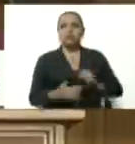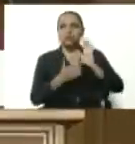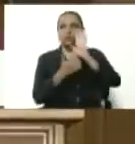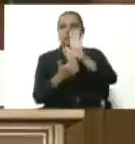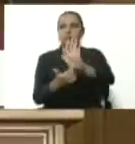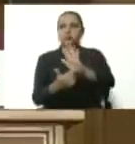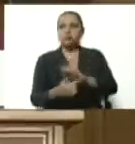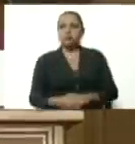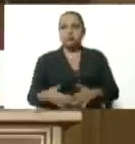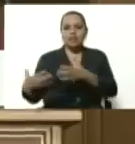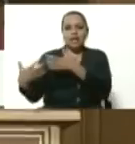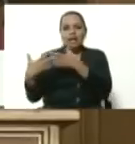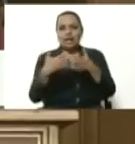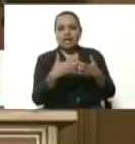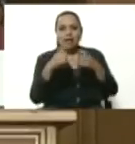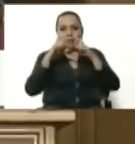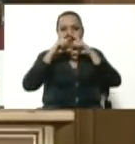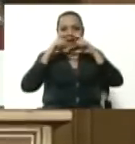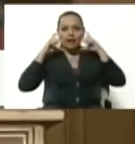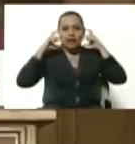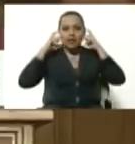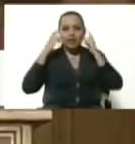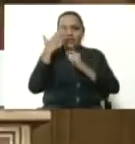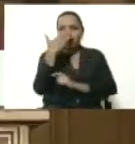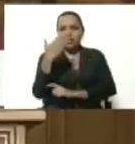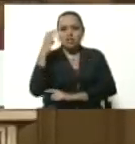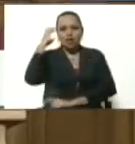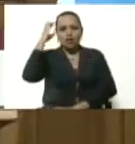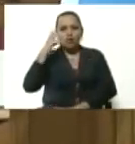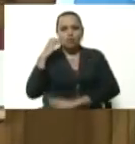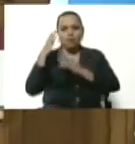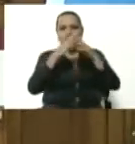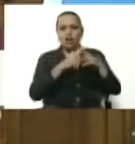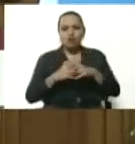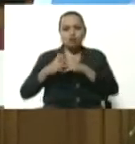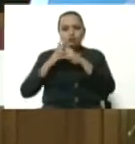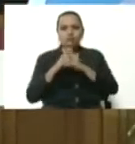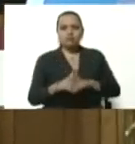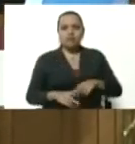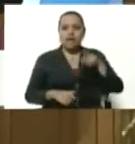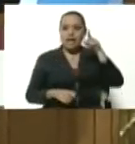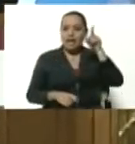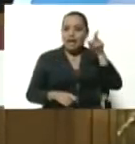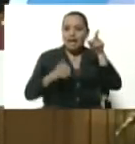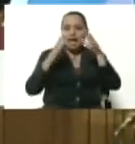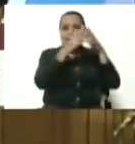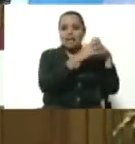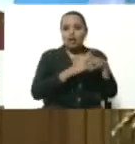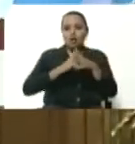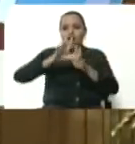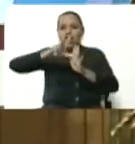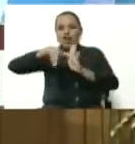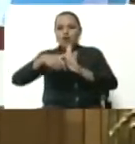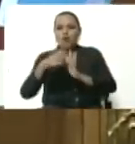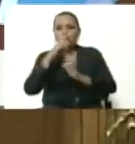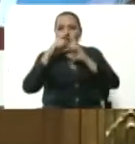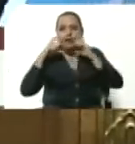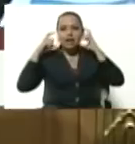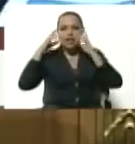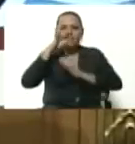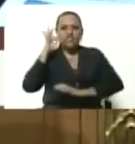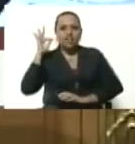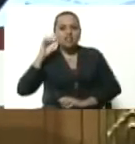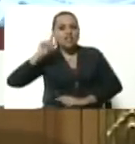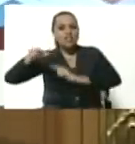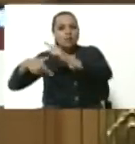La guerra de las mascarillas enfrenta a Europa y Estados Unidos. Estados Unidos le robó las mascarillas a Francia y Francia le robó